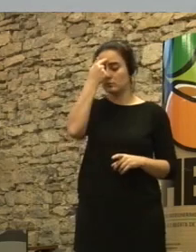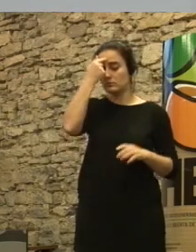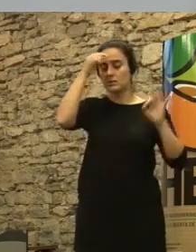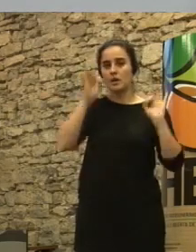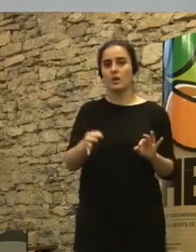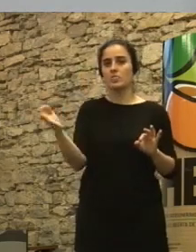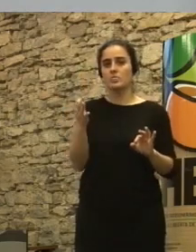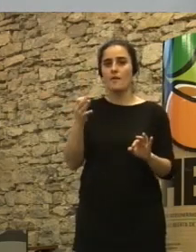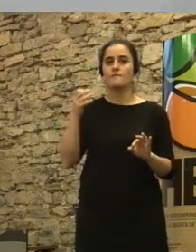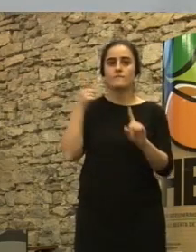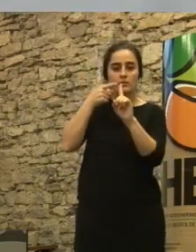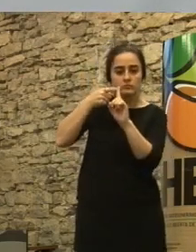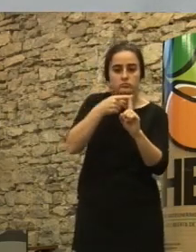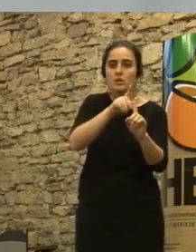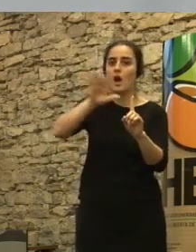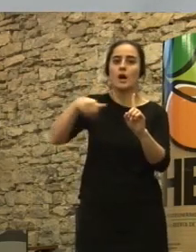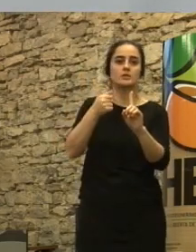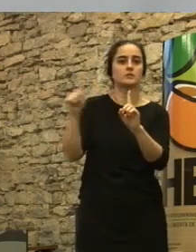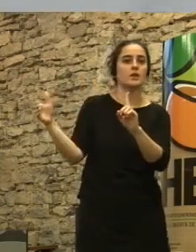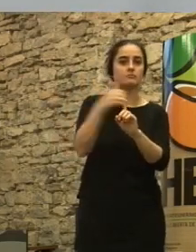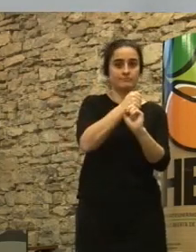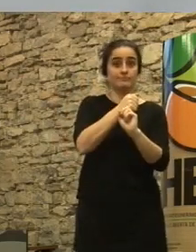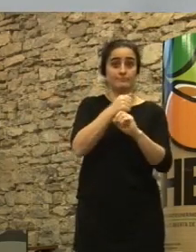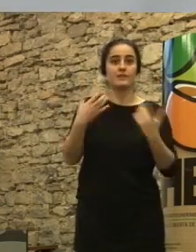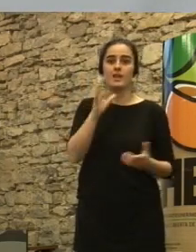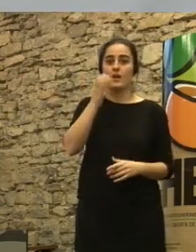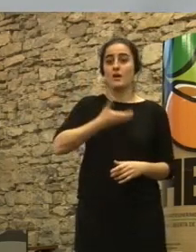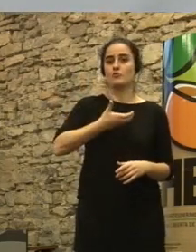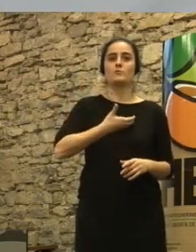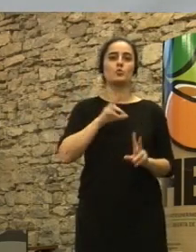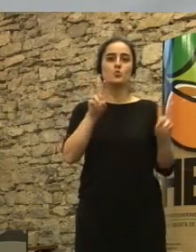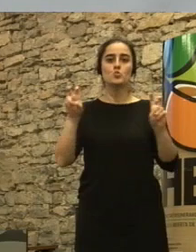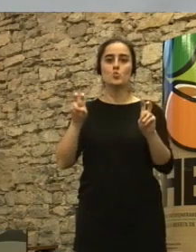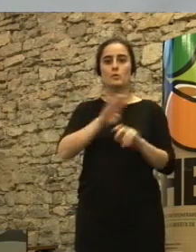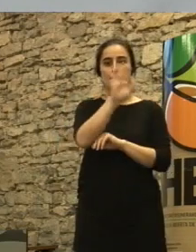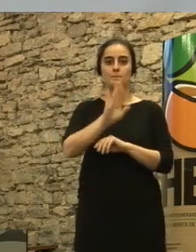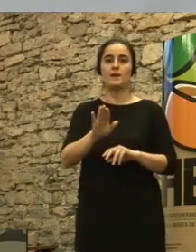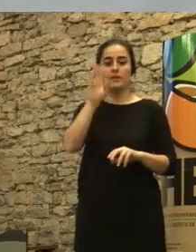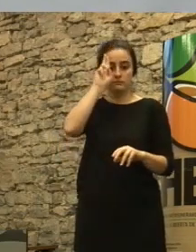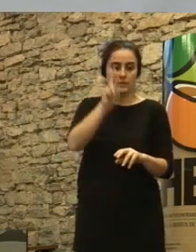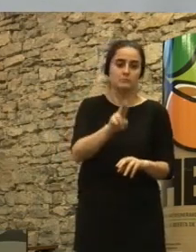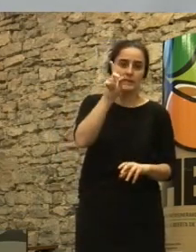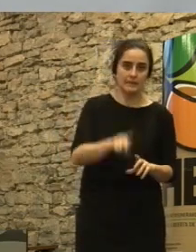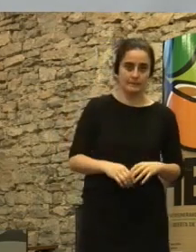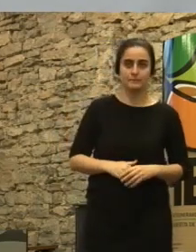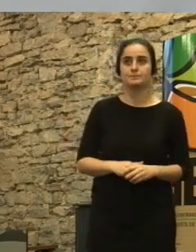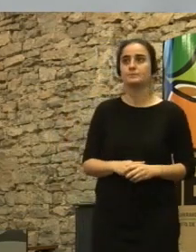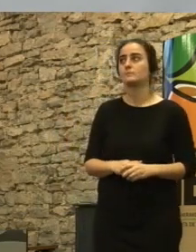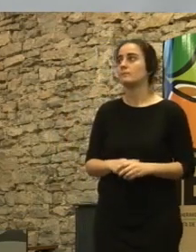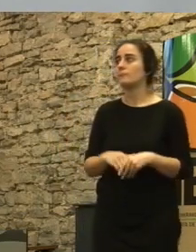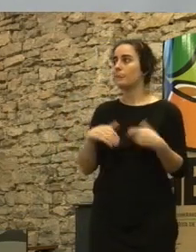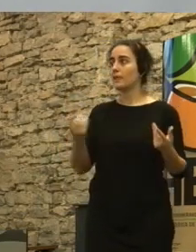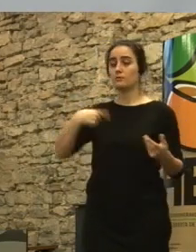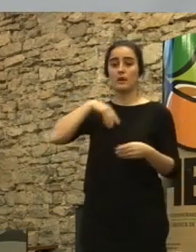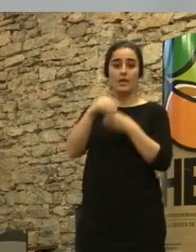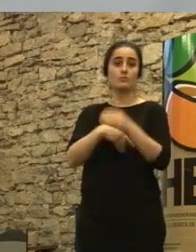boom, boom, boom, hasta que se hizo. Y ahora el nuevo ayuntamiento parece ser que lo que lo respeta, ¿vale? Entonces, ¿cómo